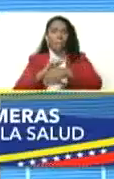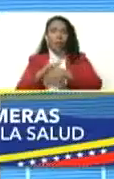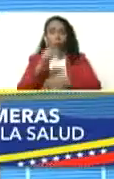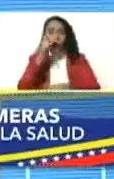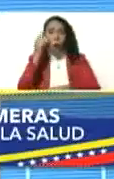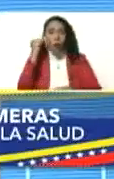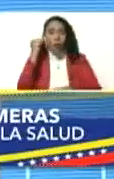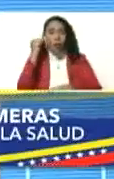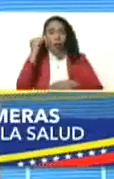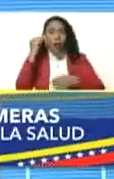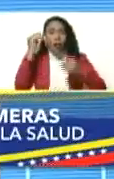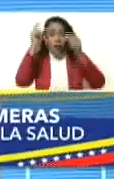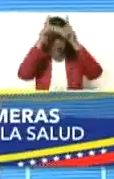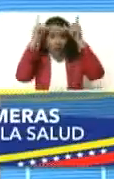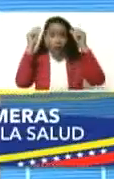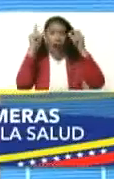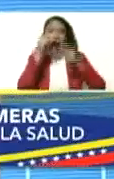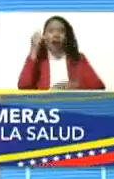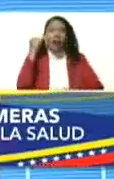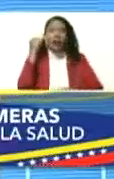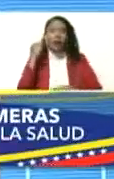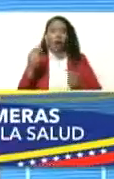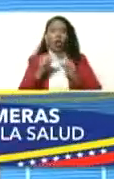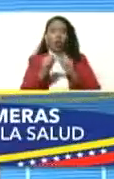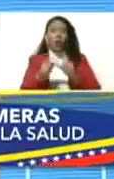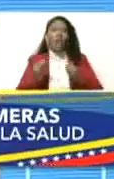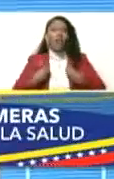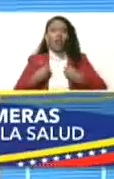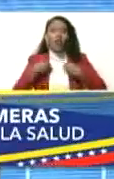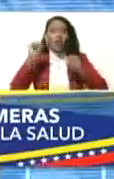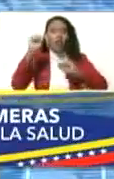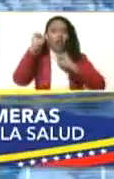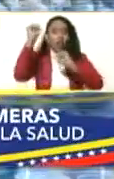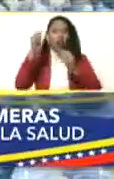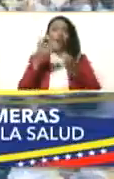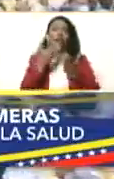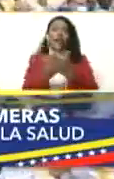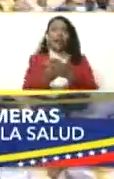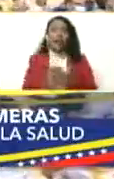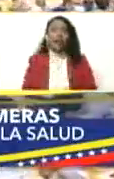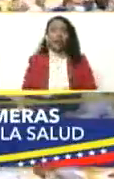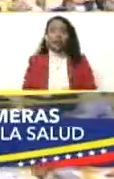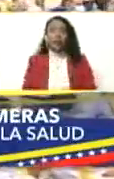enfermeras especialistas. Sigamos viviendo y venciendo. Muchas gracias.